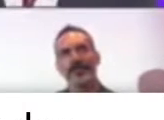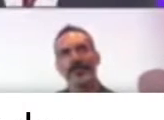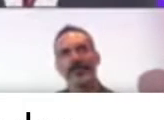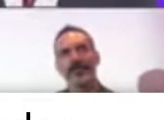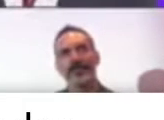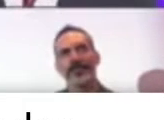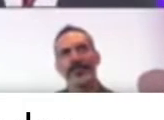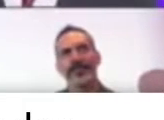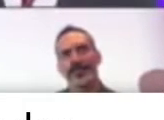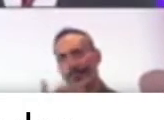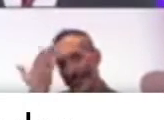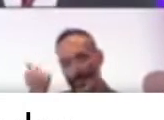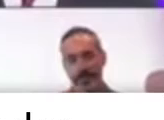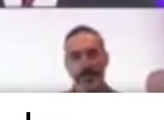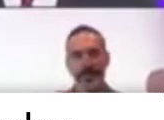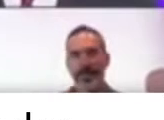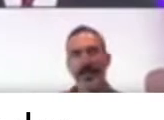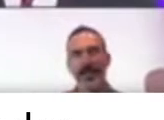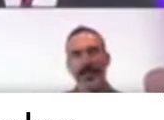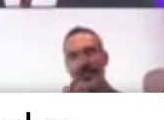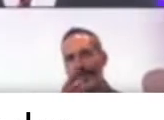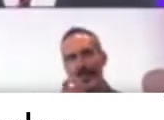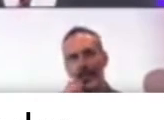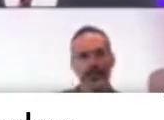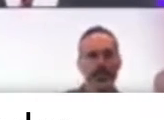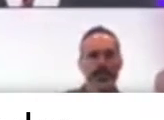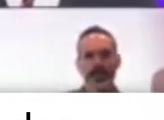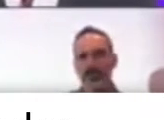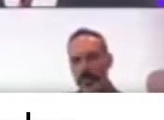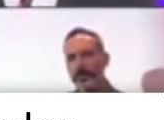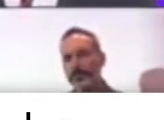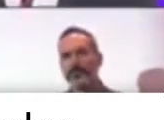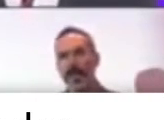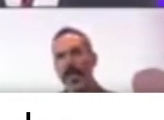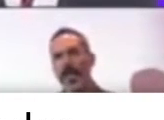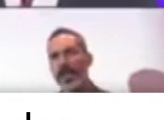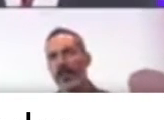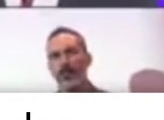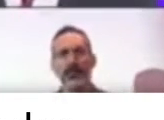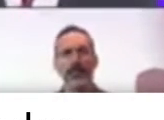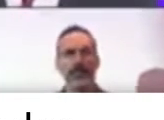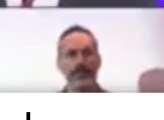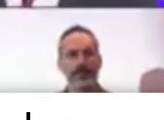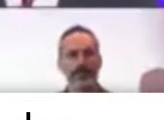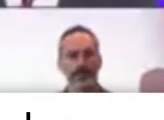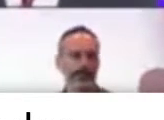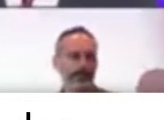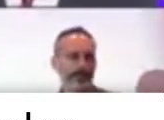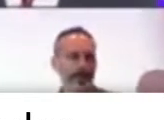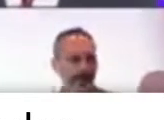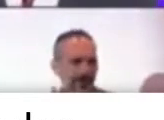amistad. No, no tiene nada de misteriosa, che. Y entonces,